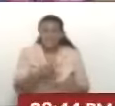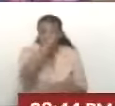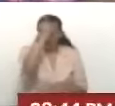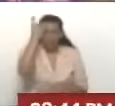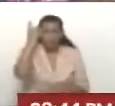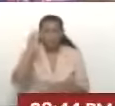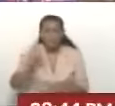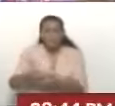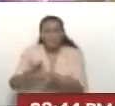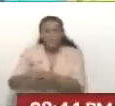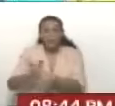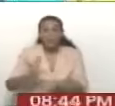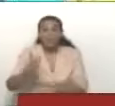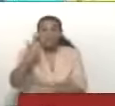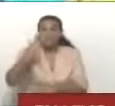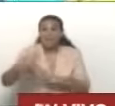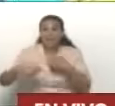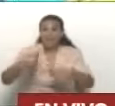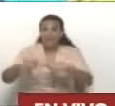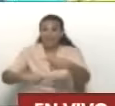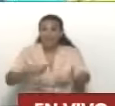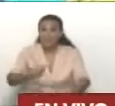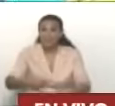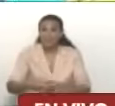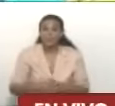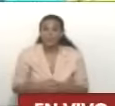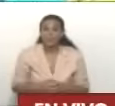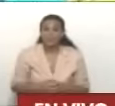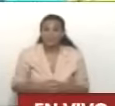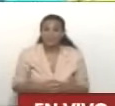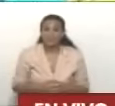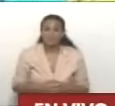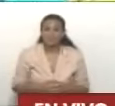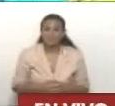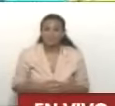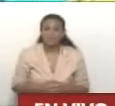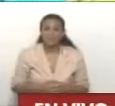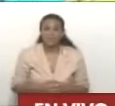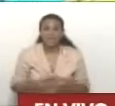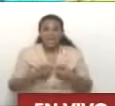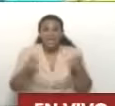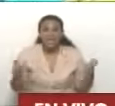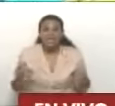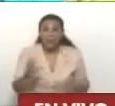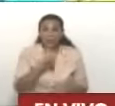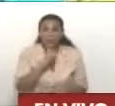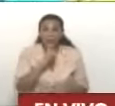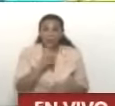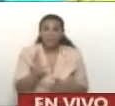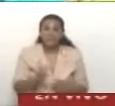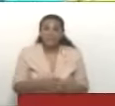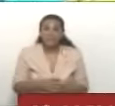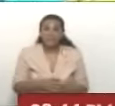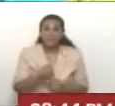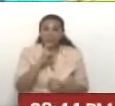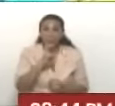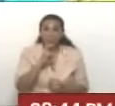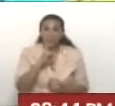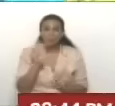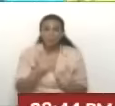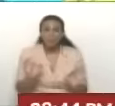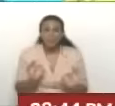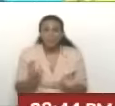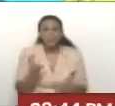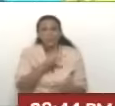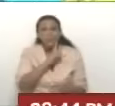Victoria, hay una tercera generación, que es la generación de oro. La generación, yo la